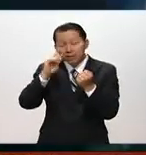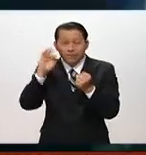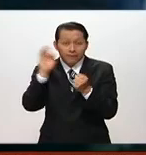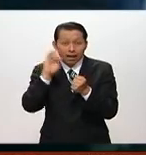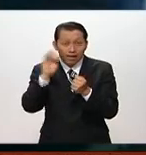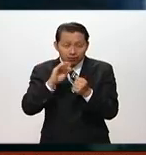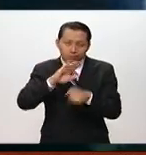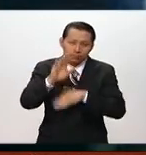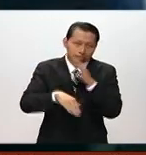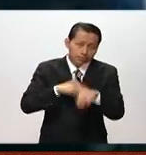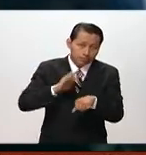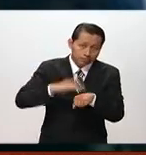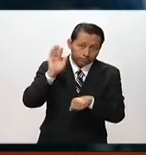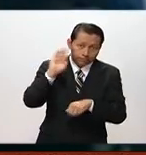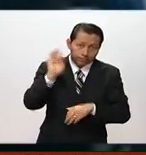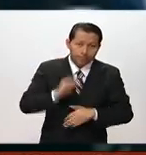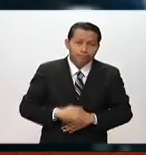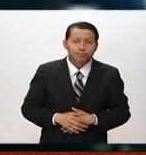víctimas aumente.